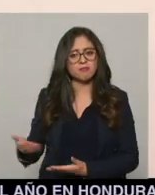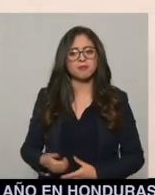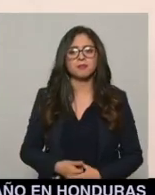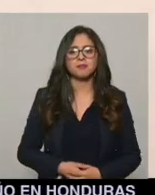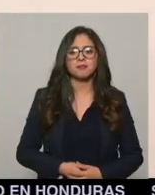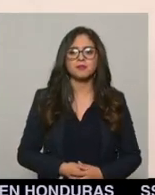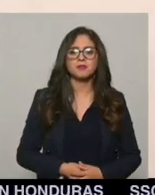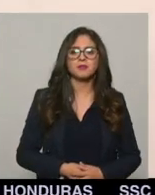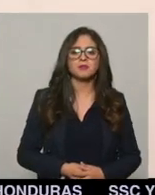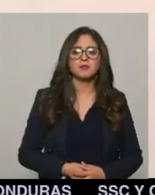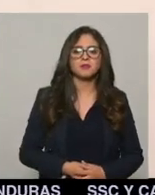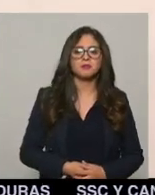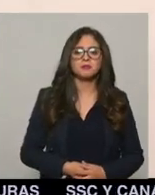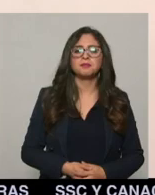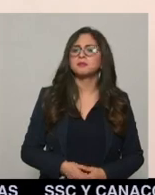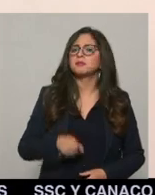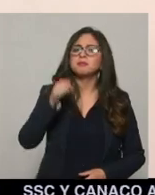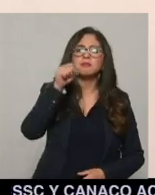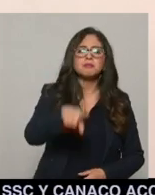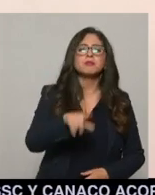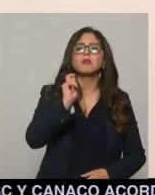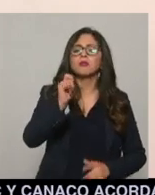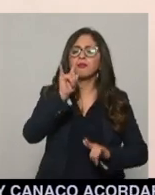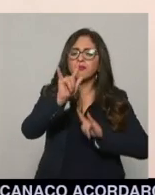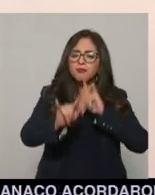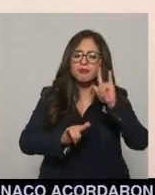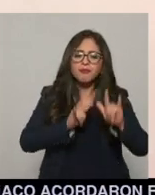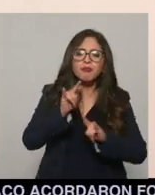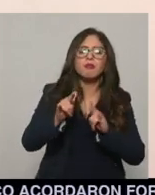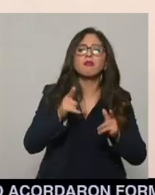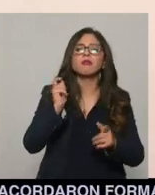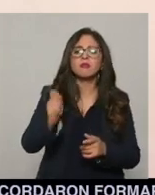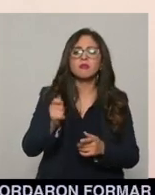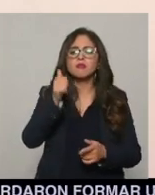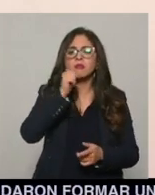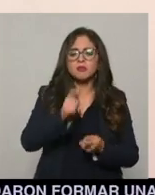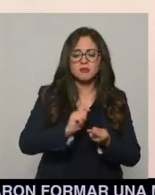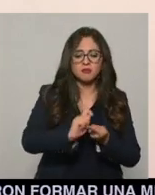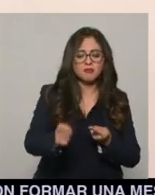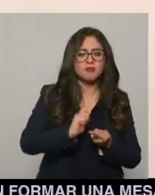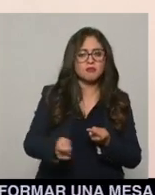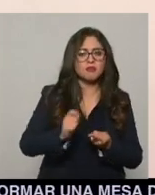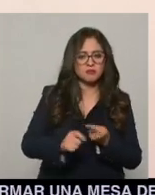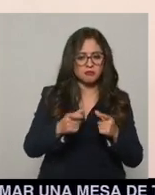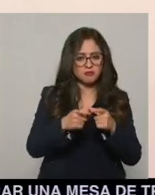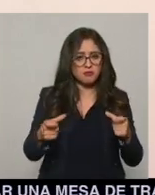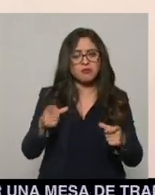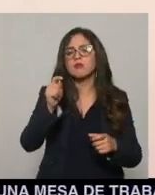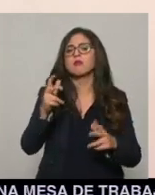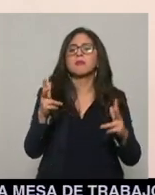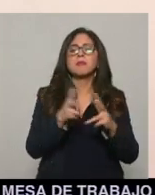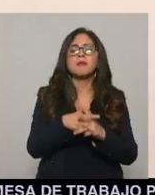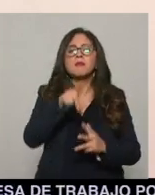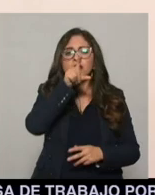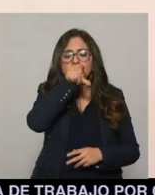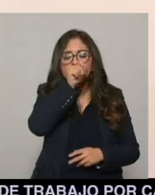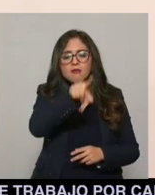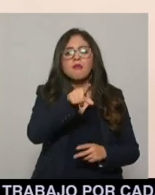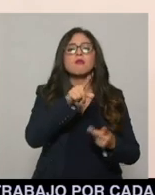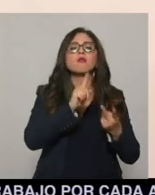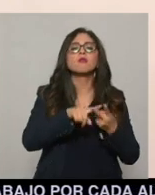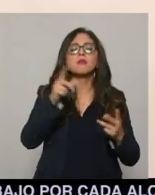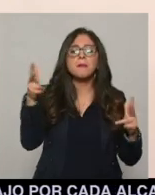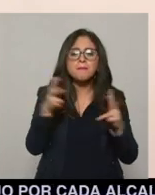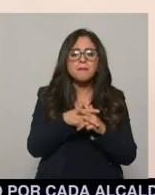que son, Mariana, en ferias, en los municipios, en los pueblos, corre dinero en efectivo. Las peleas de gallos, las peleas de perros,